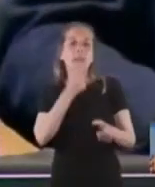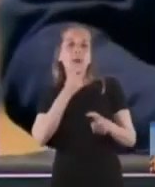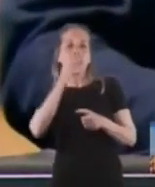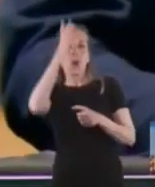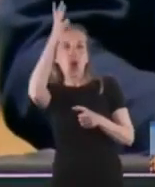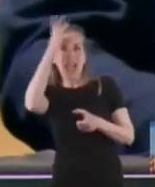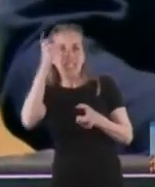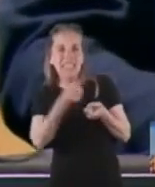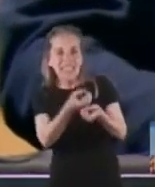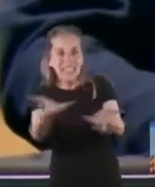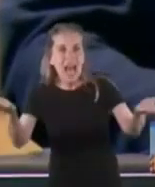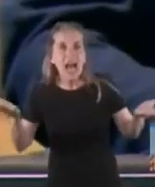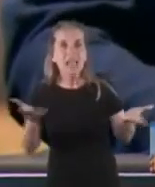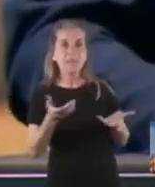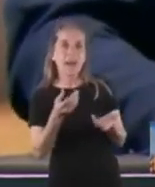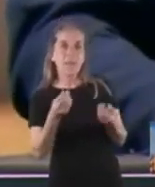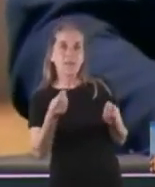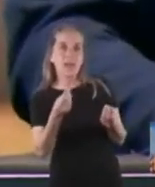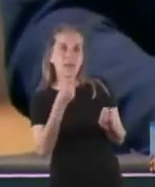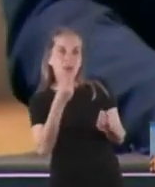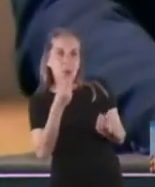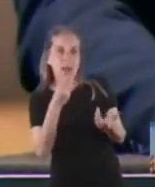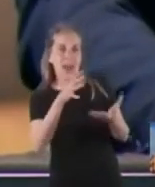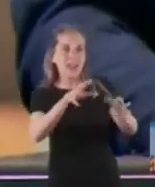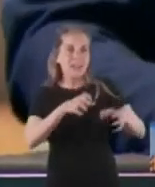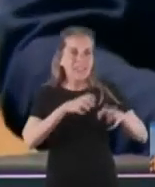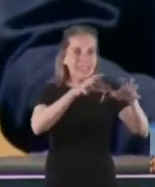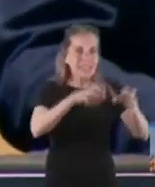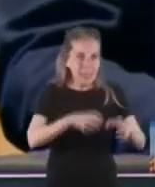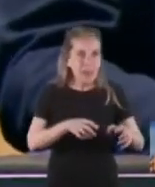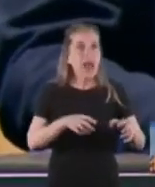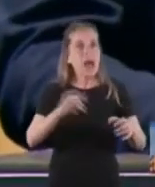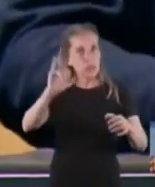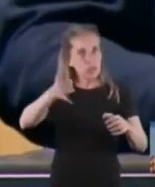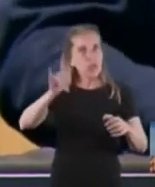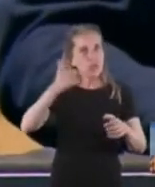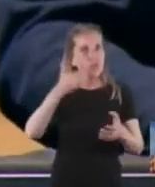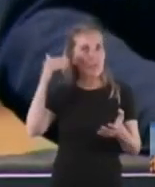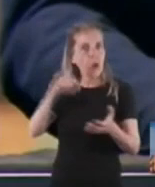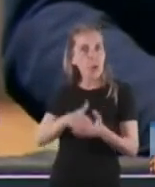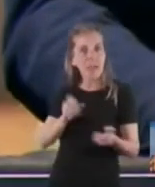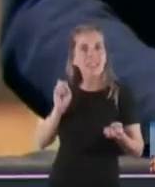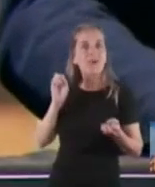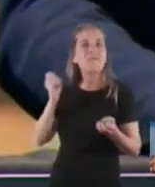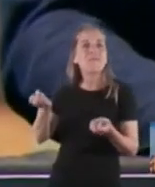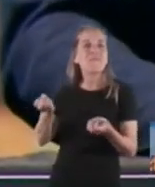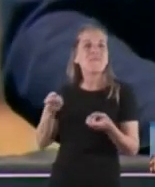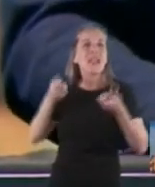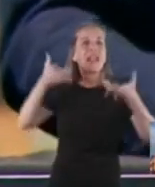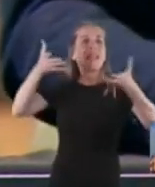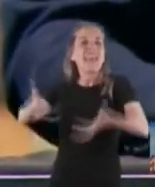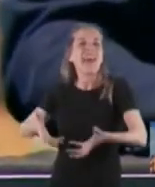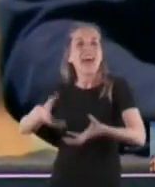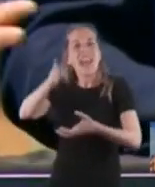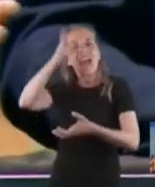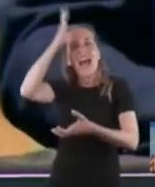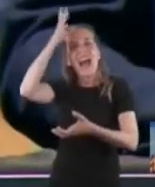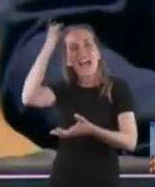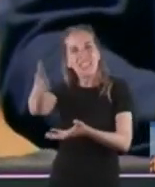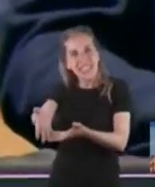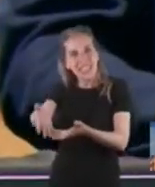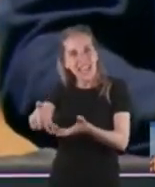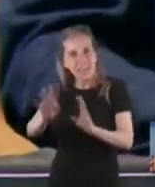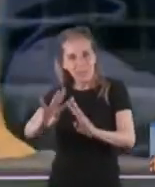que... Y así, así... Y de las buenas, de las buenas. Prometió una buena bataraza y... Así